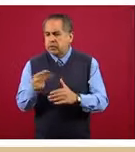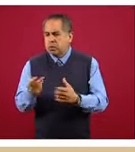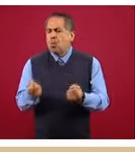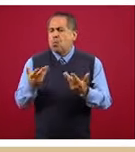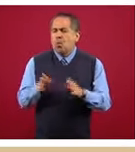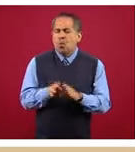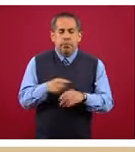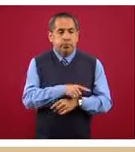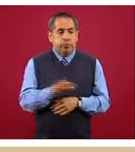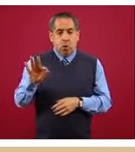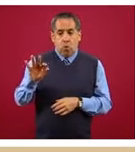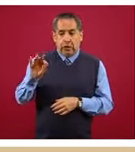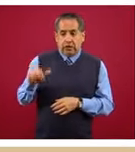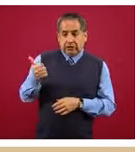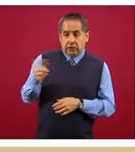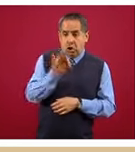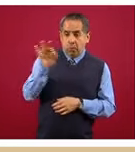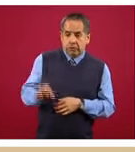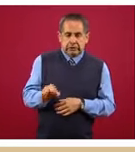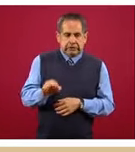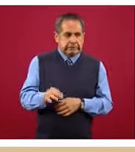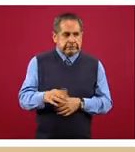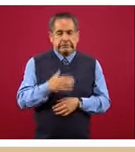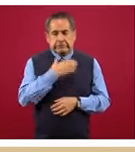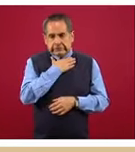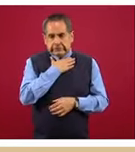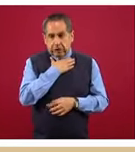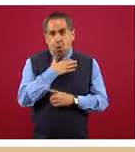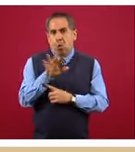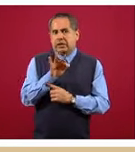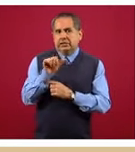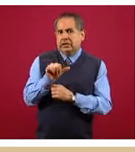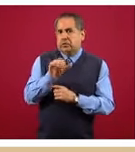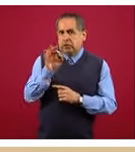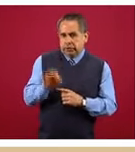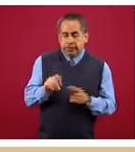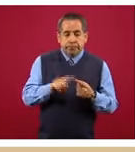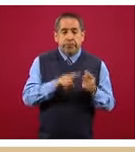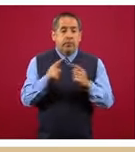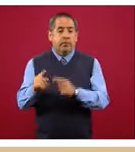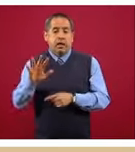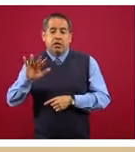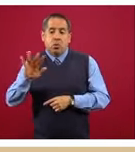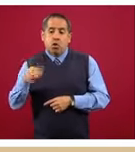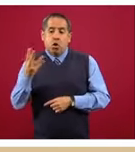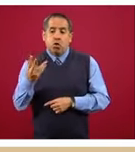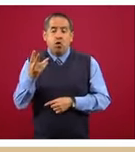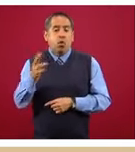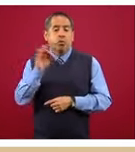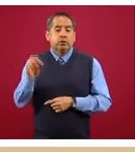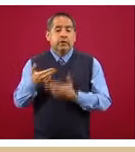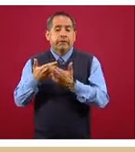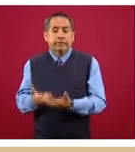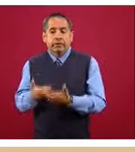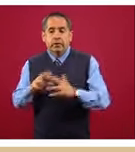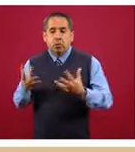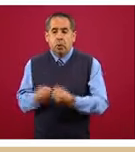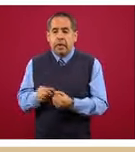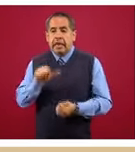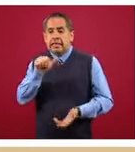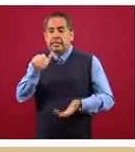el 46% de ellas están ocupadas, pero este otro 54% representa